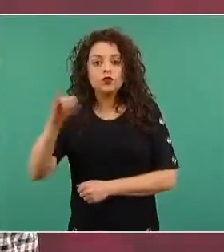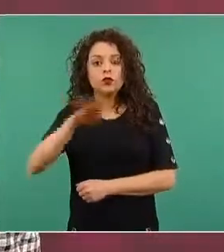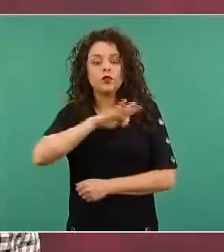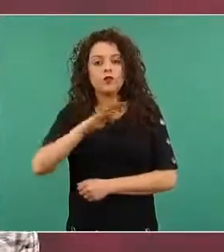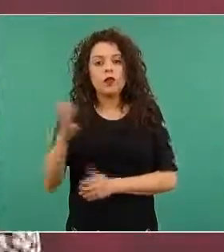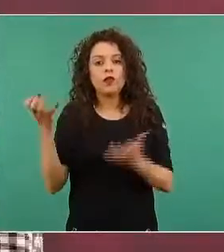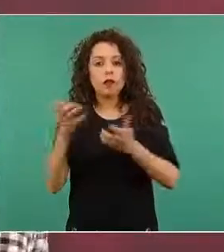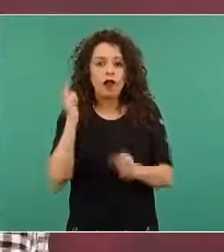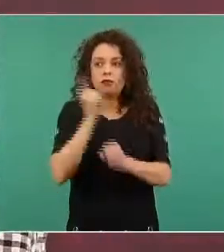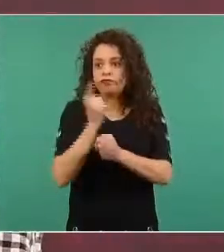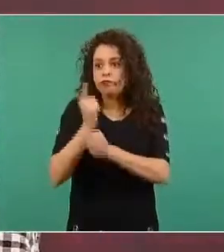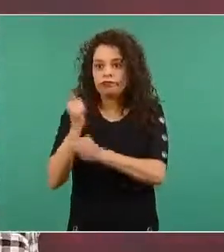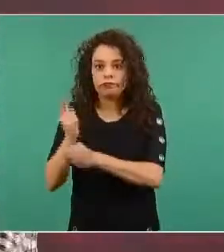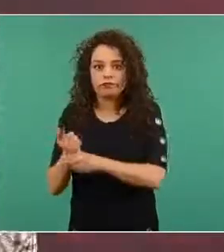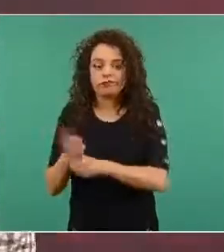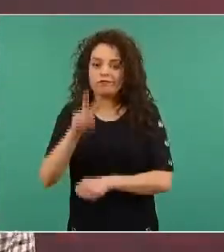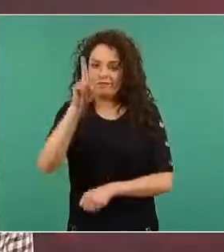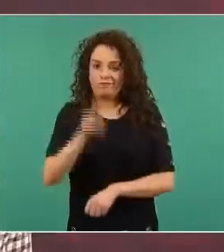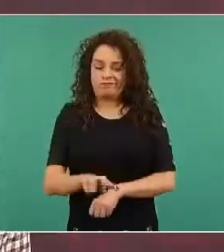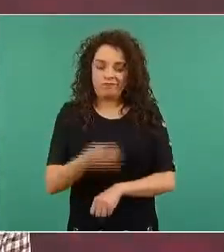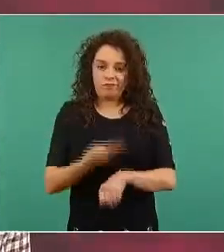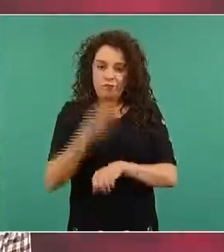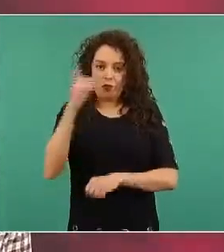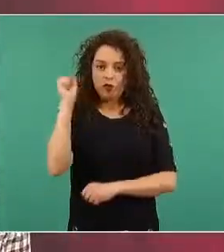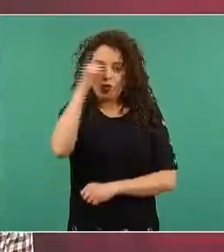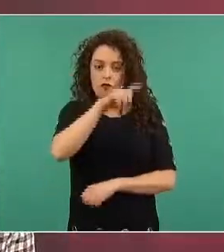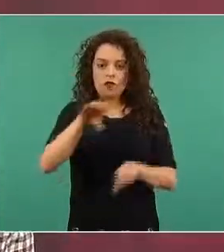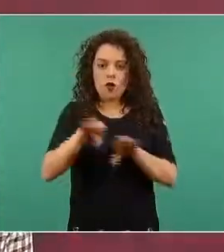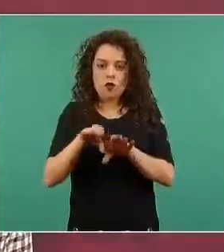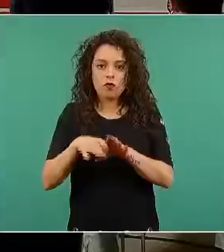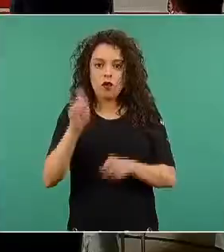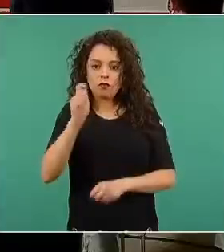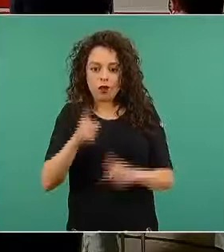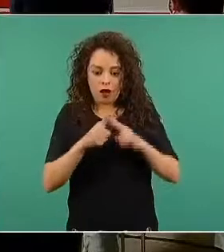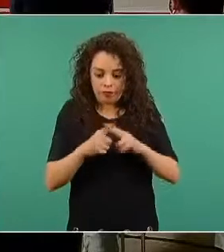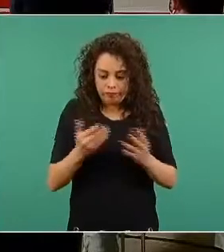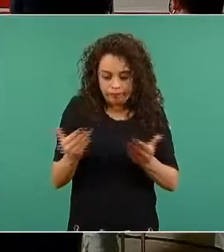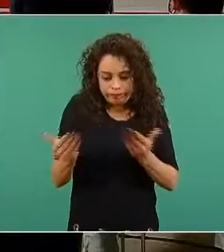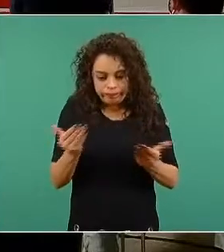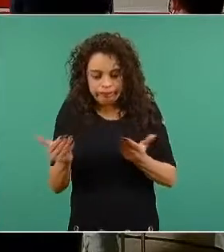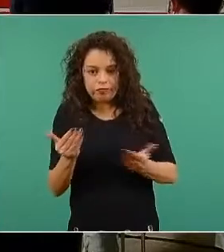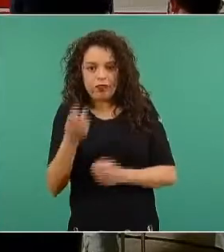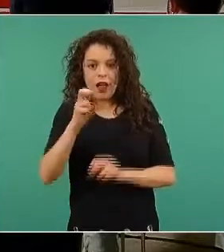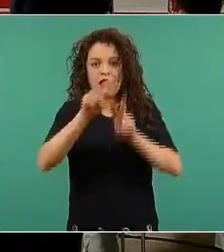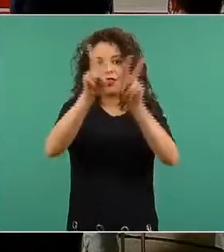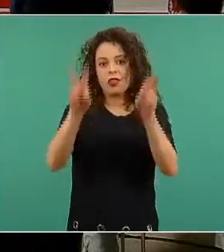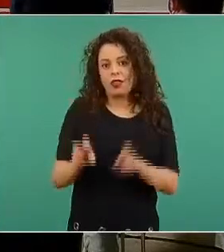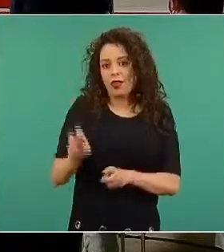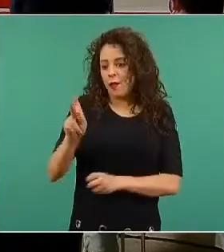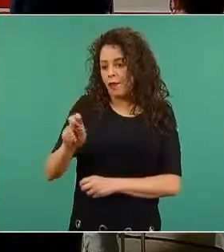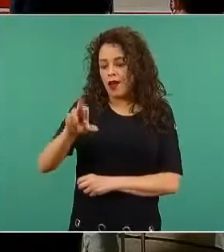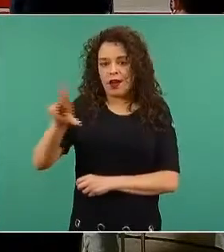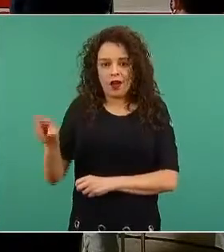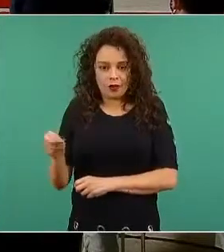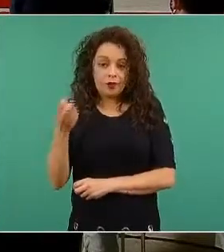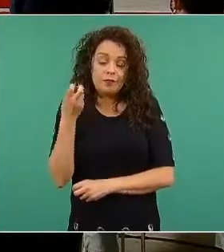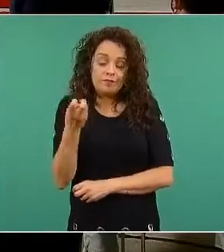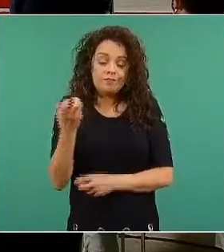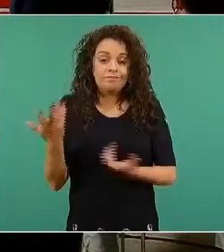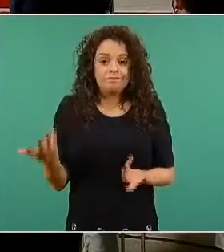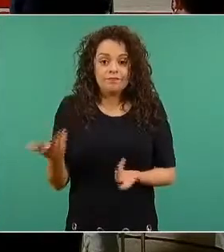diagnóstica, pues se vuelve complicado logísticamente hablando el tema de los perros. Y eso es lo que nos llevó a no tener un